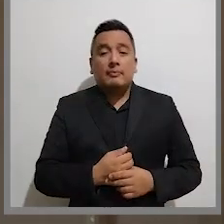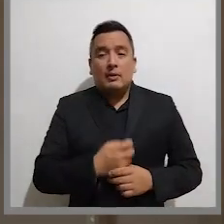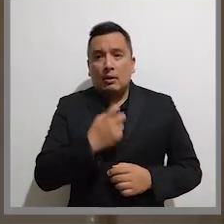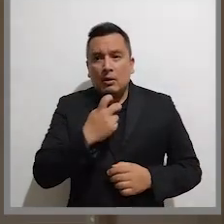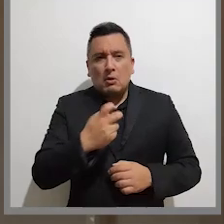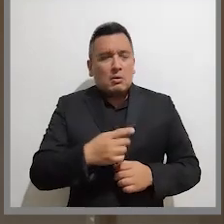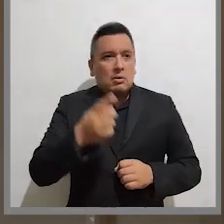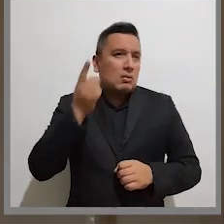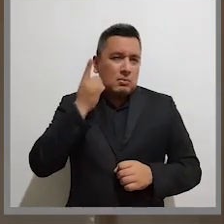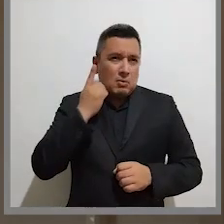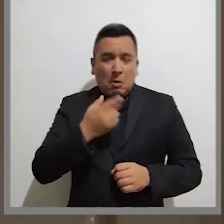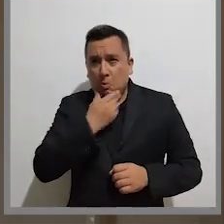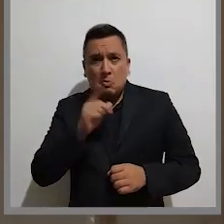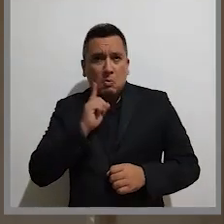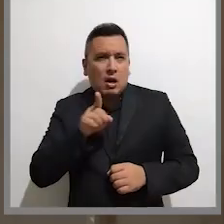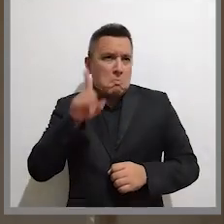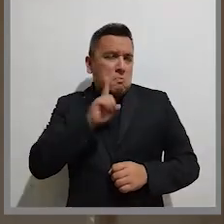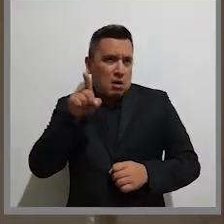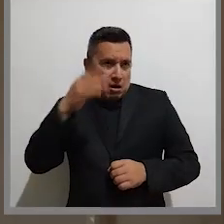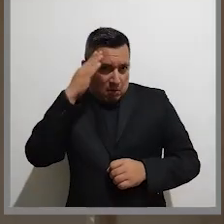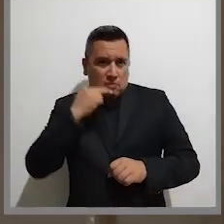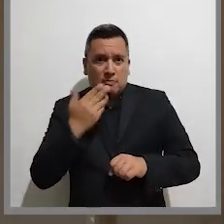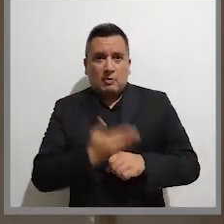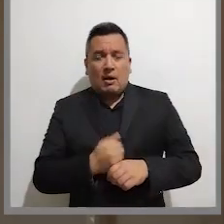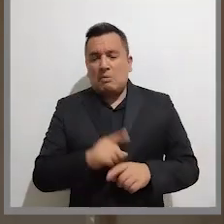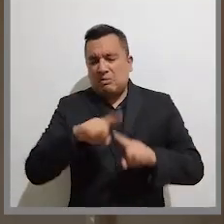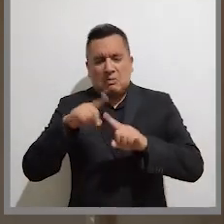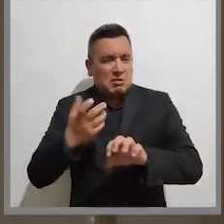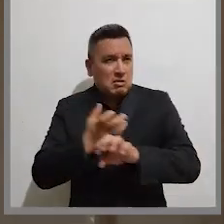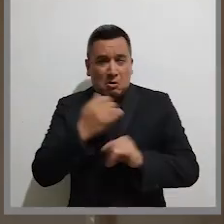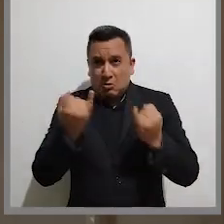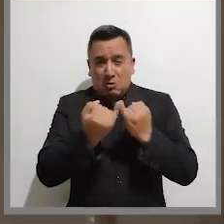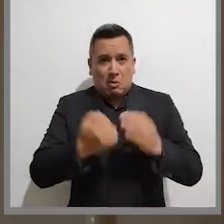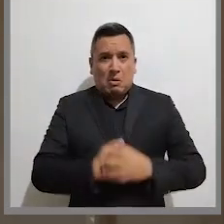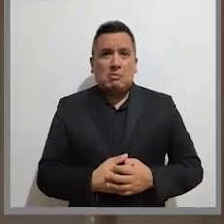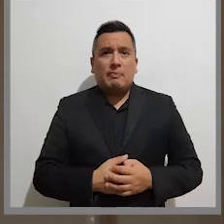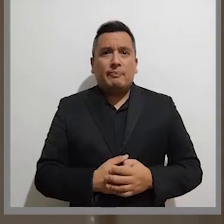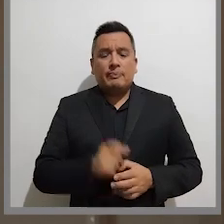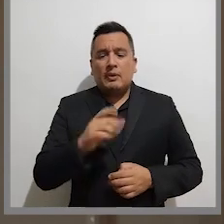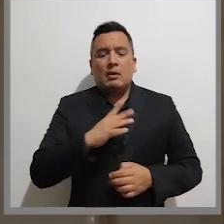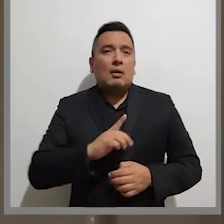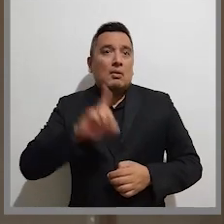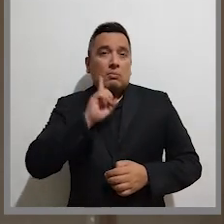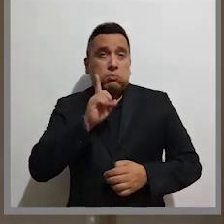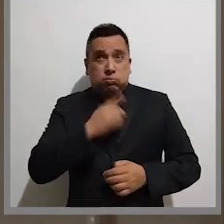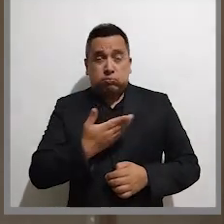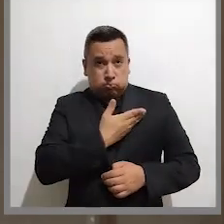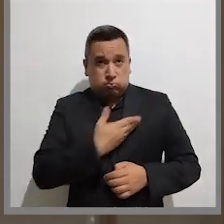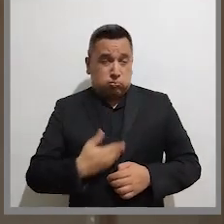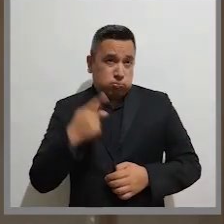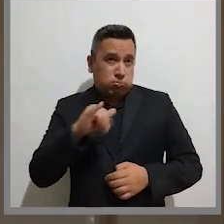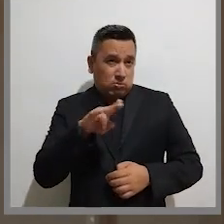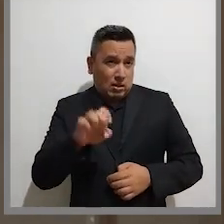Estado, ¿no? De las diputadas y diputados locales, y así en muchos estados. Tenemos una presidenta en el Instituto Nacional